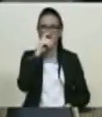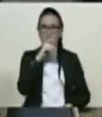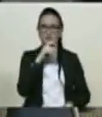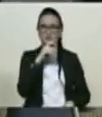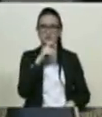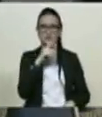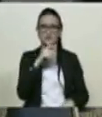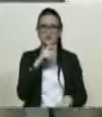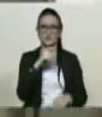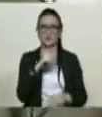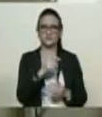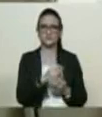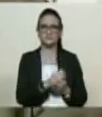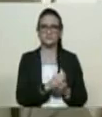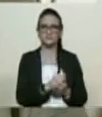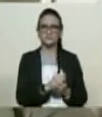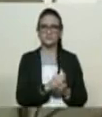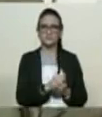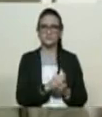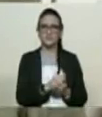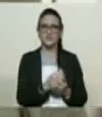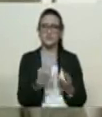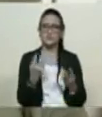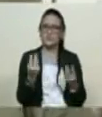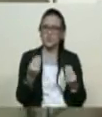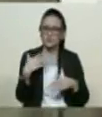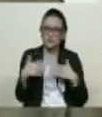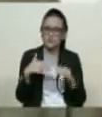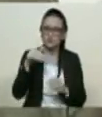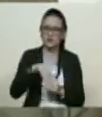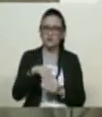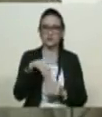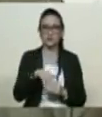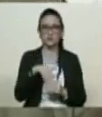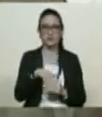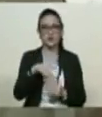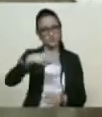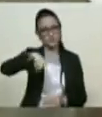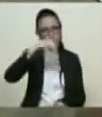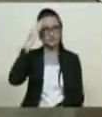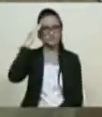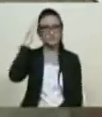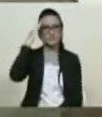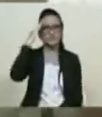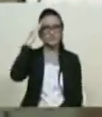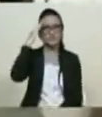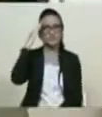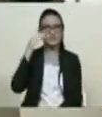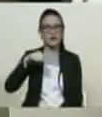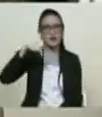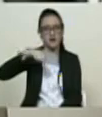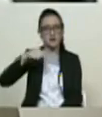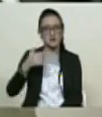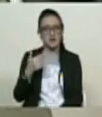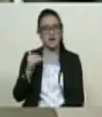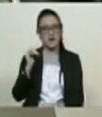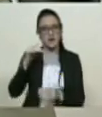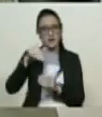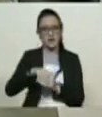y sobre todo desde hace muchísimos procesos electorales, porque como sabemos, aquí hacemos